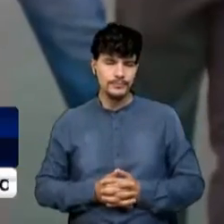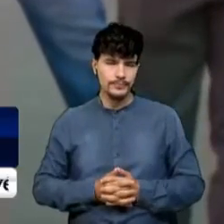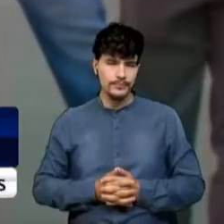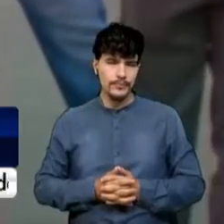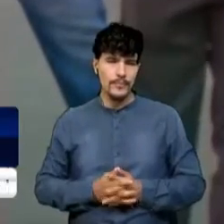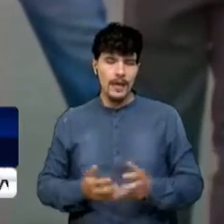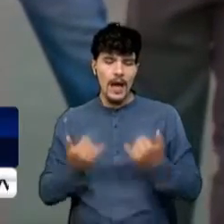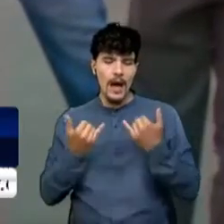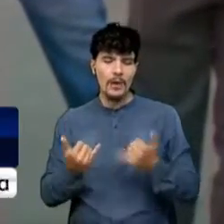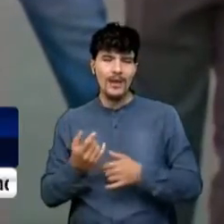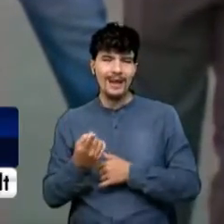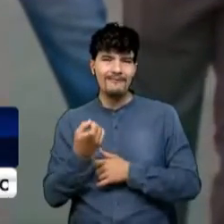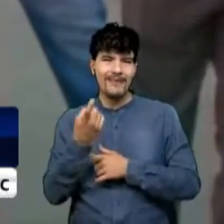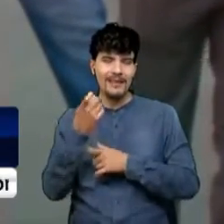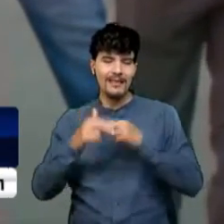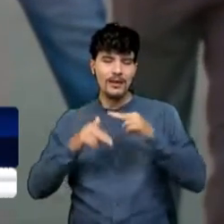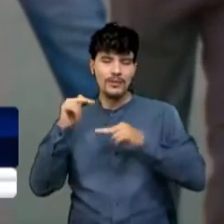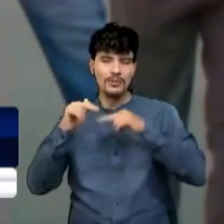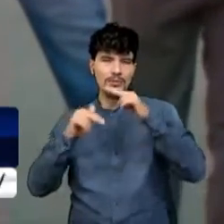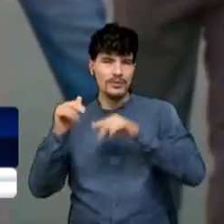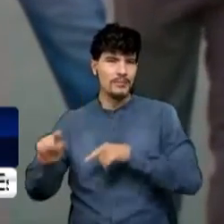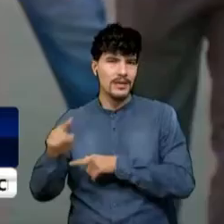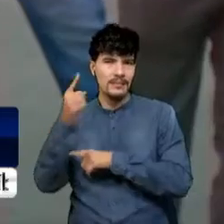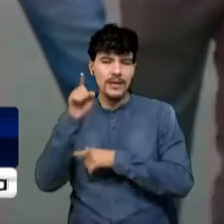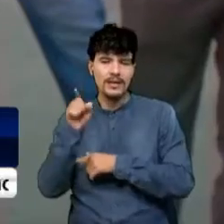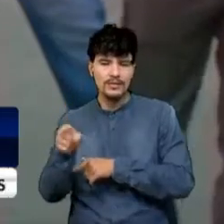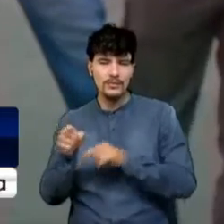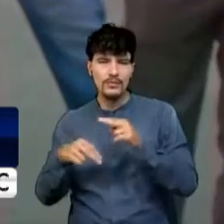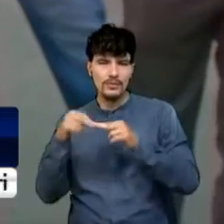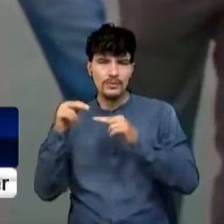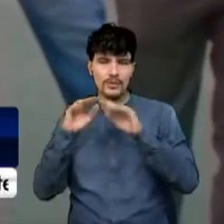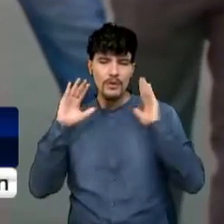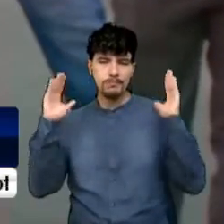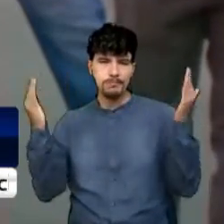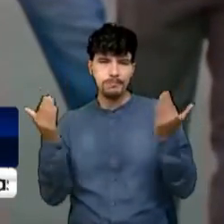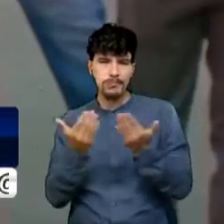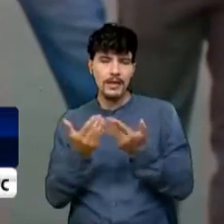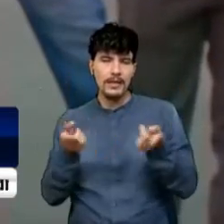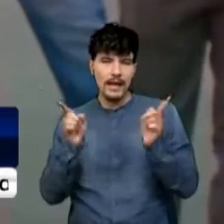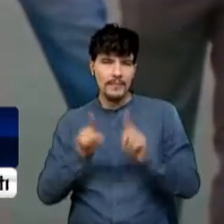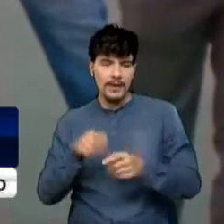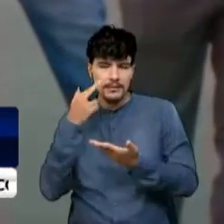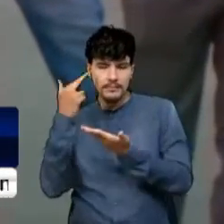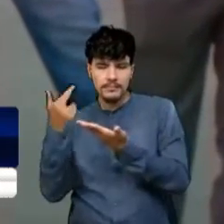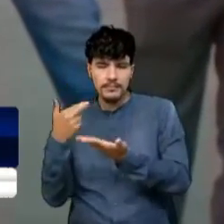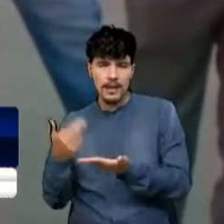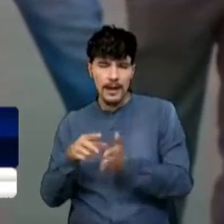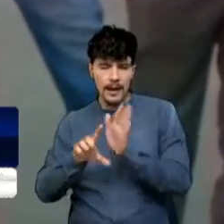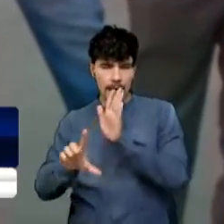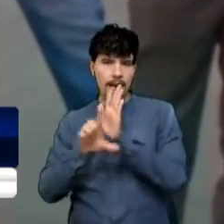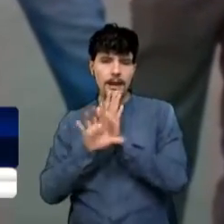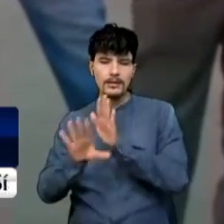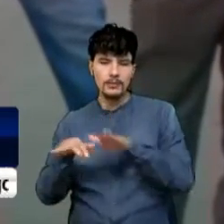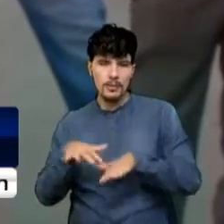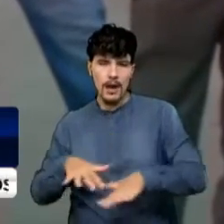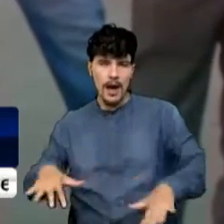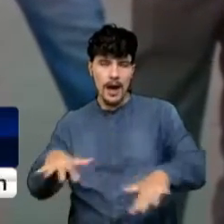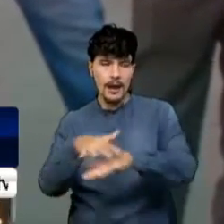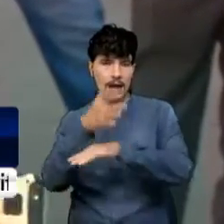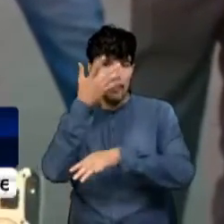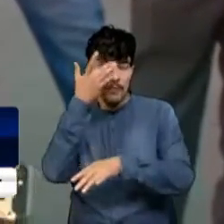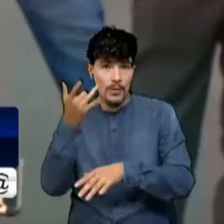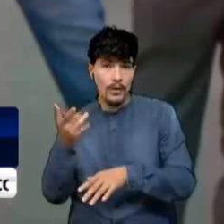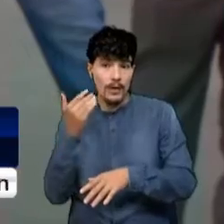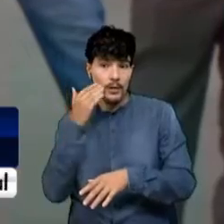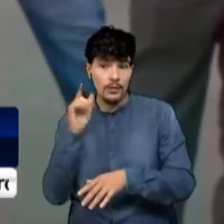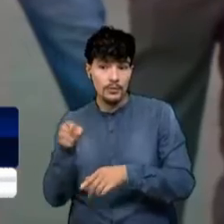Por ahora faltaría como obra prioritaria la construcción del polideportivo y que se revise la legalización del sector, porque aun